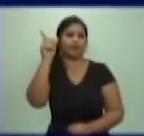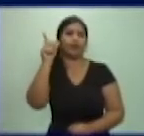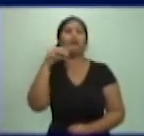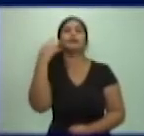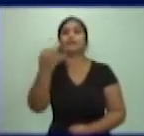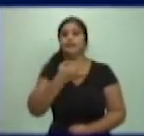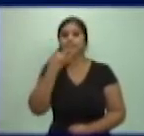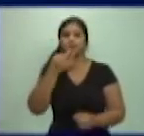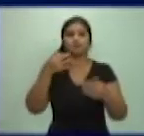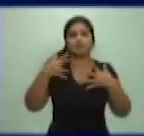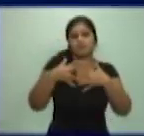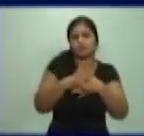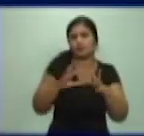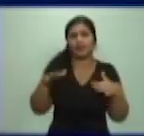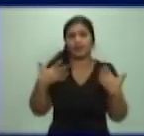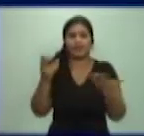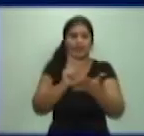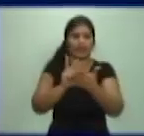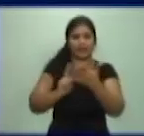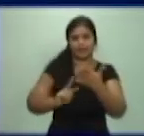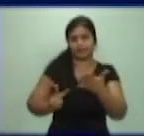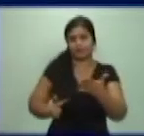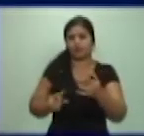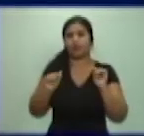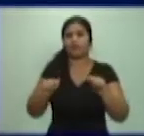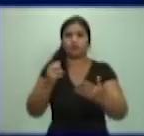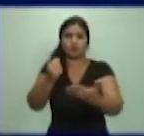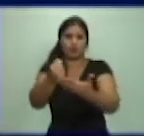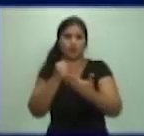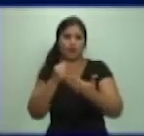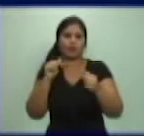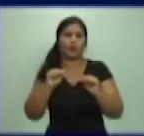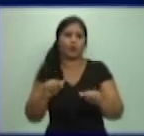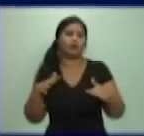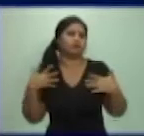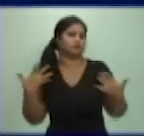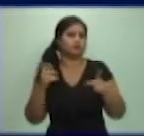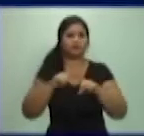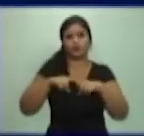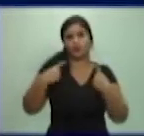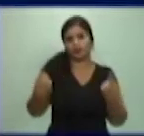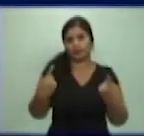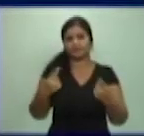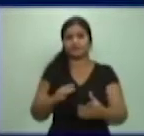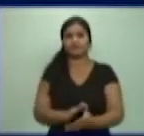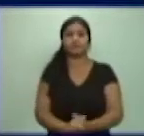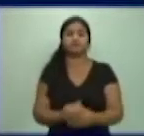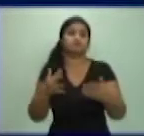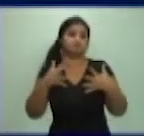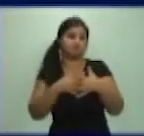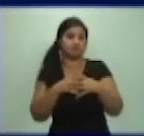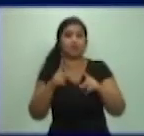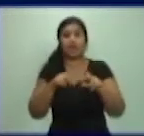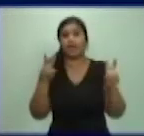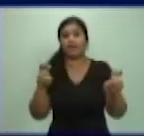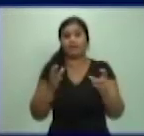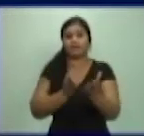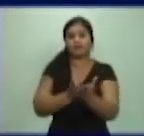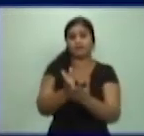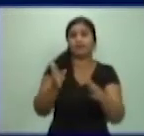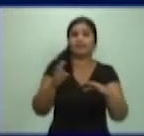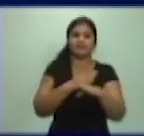acerca de la lectura y lo que nos aportan las obras literarias a partir de los temas que desarrollan y de los distintos